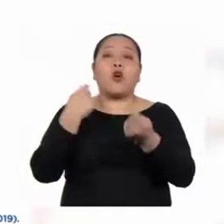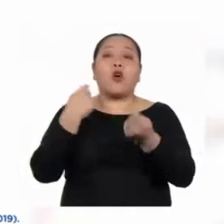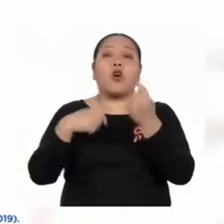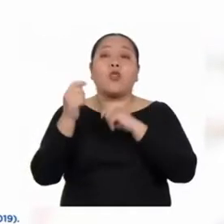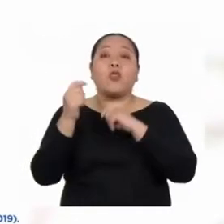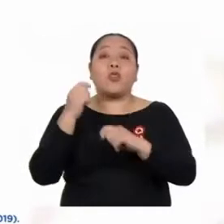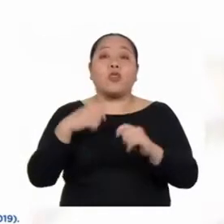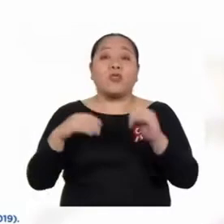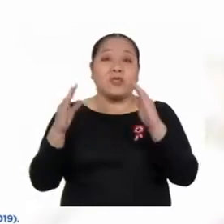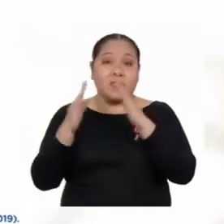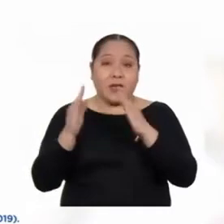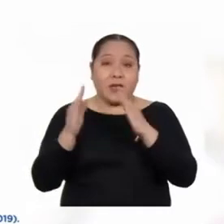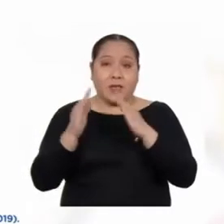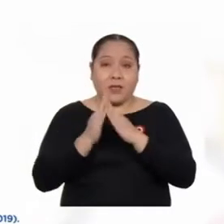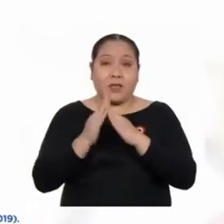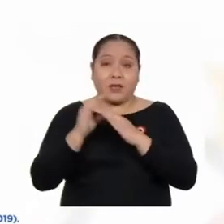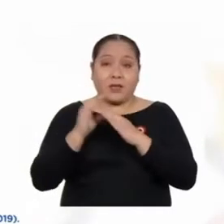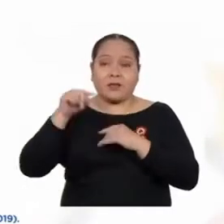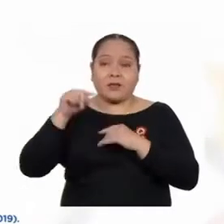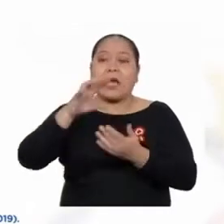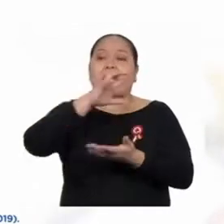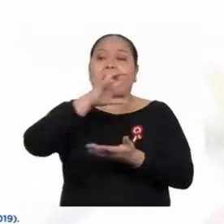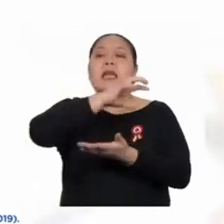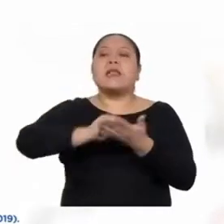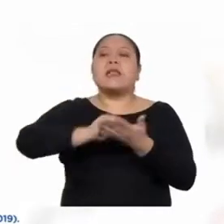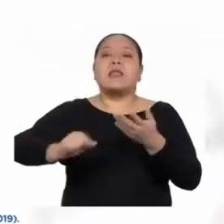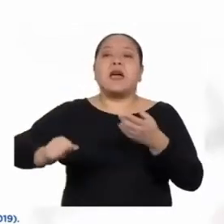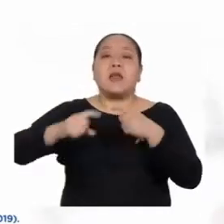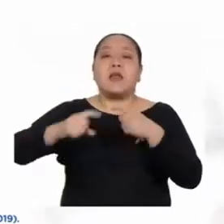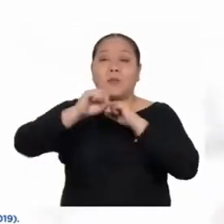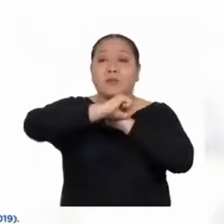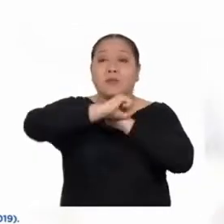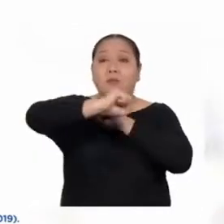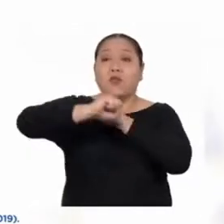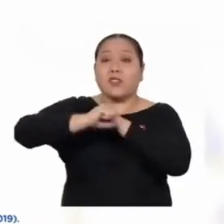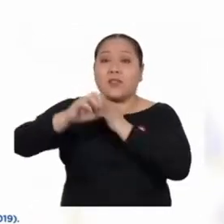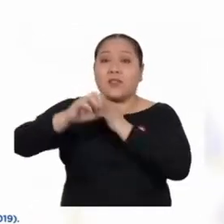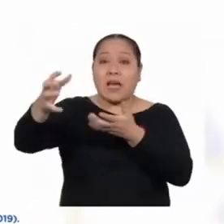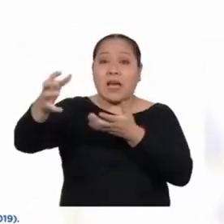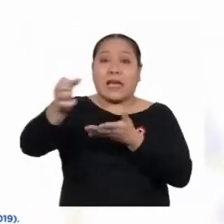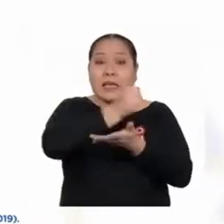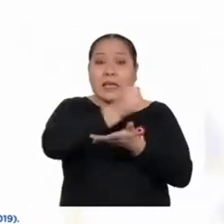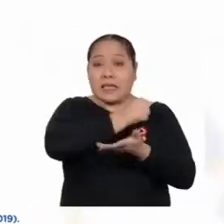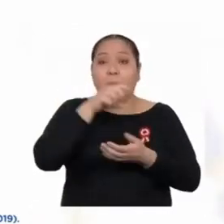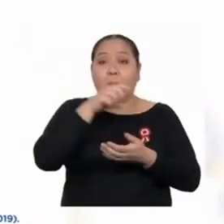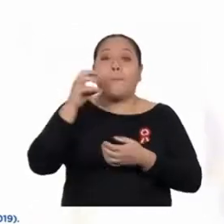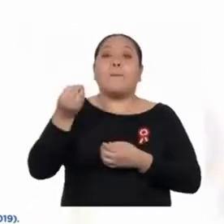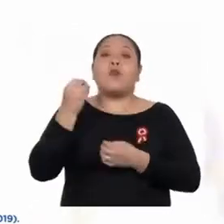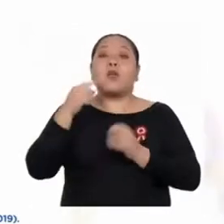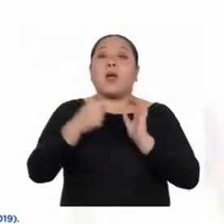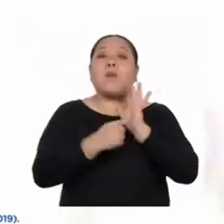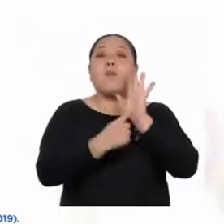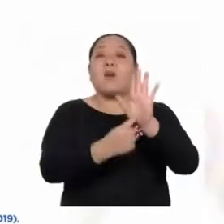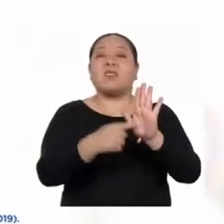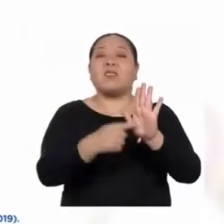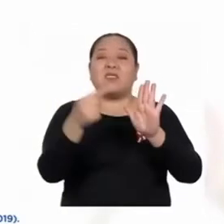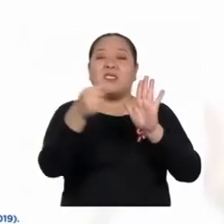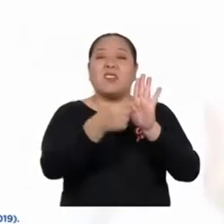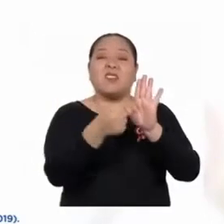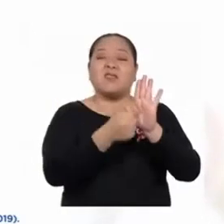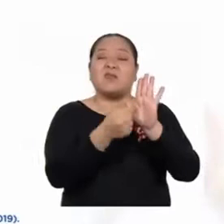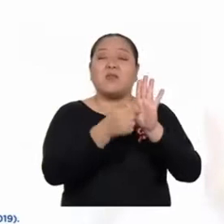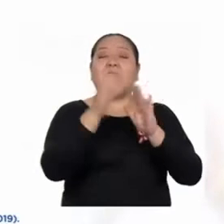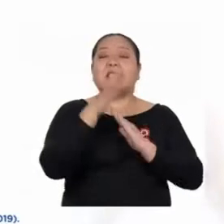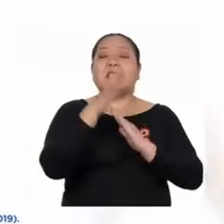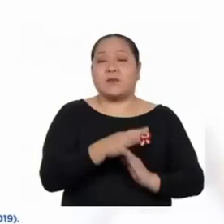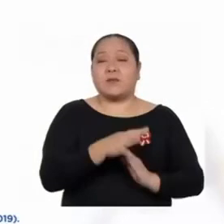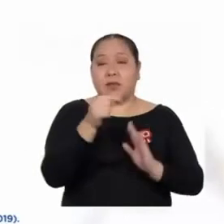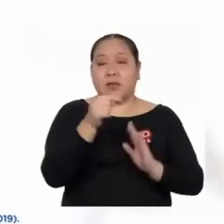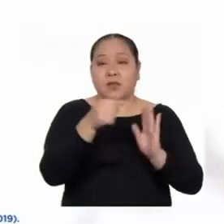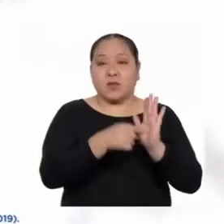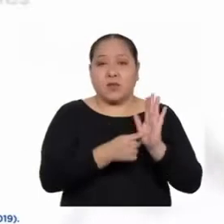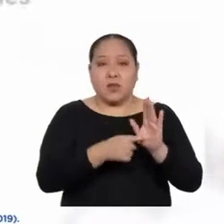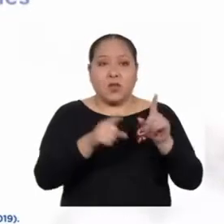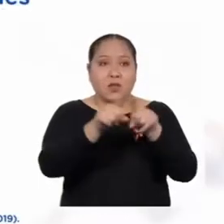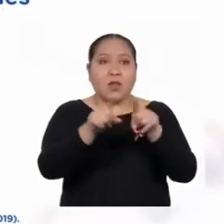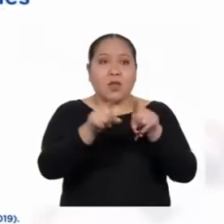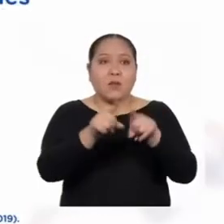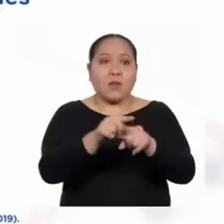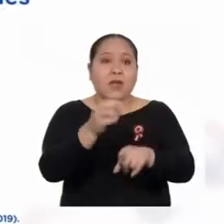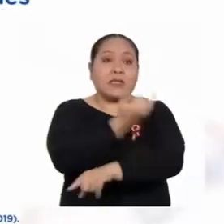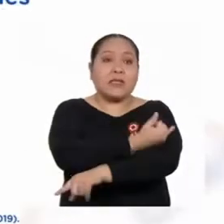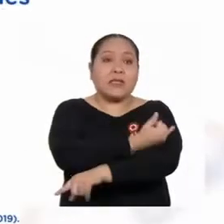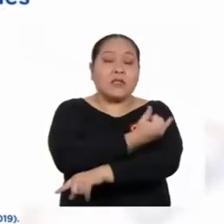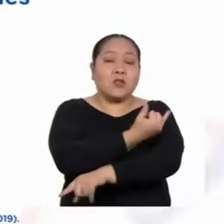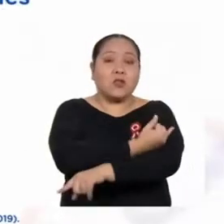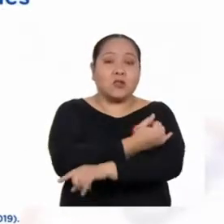tengan que retirar sus anuncios por transmitir en ellos mensajes discriminatorios. De igual manera, las